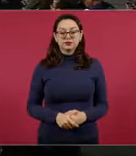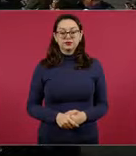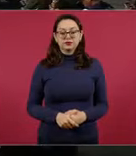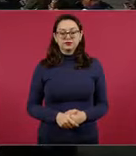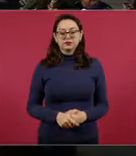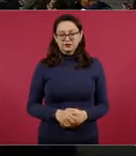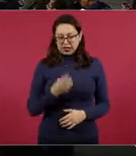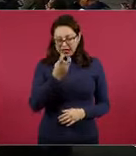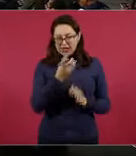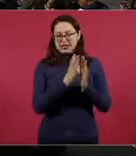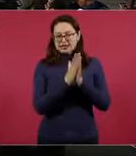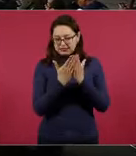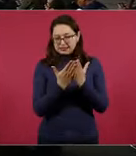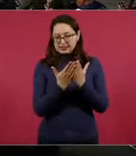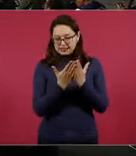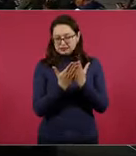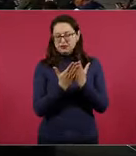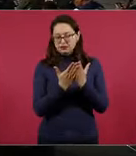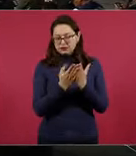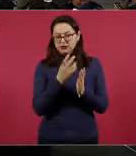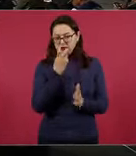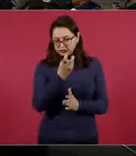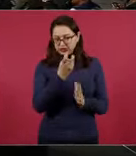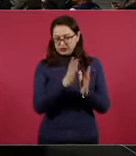Ah, es del fondo, sí.